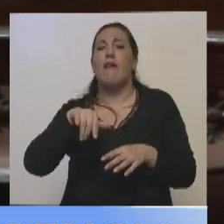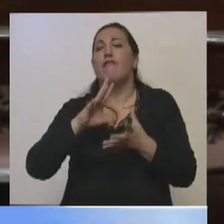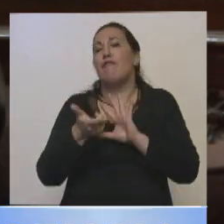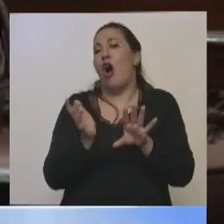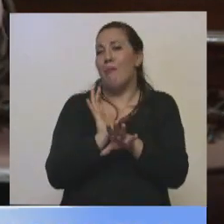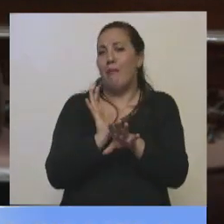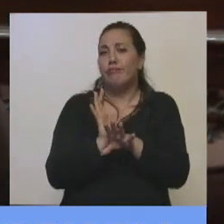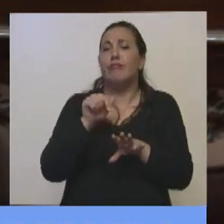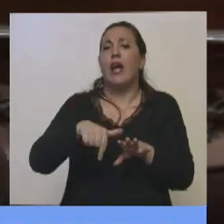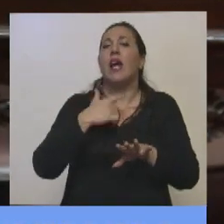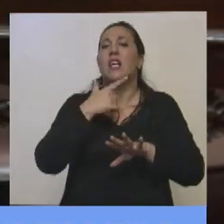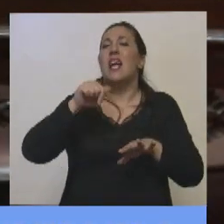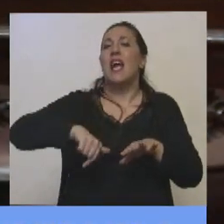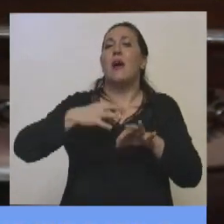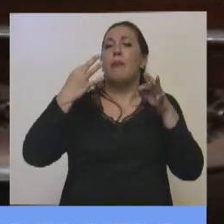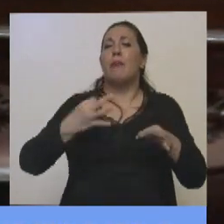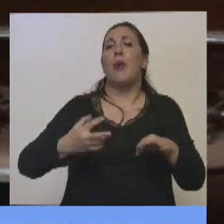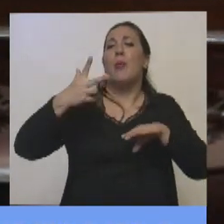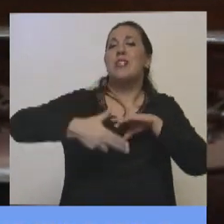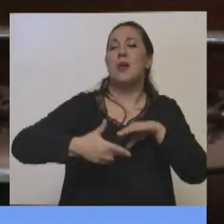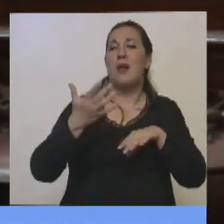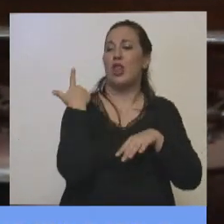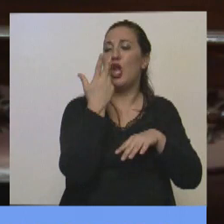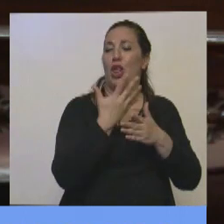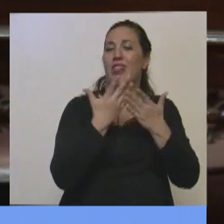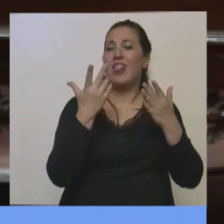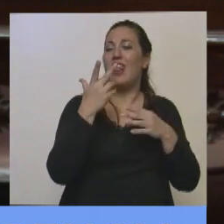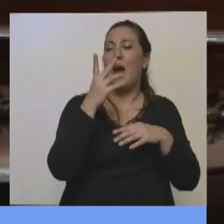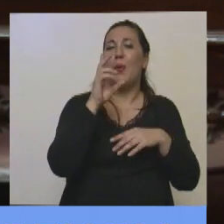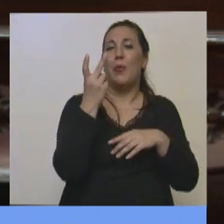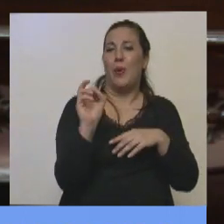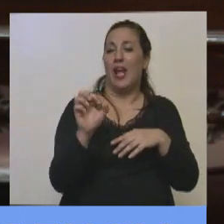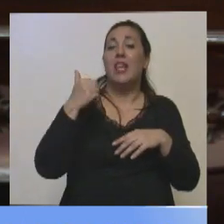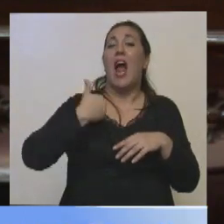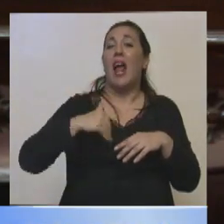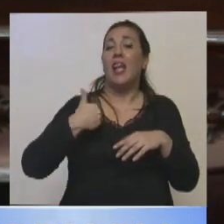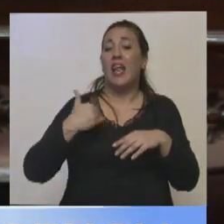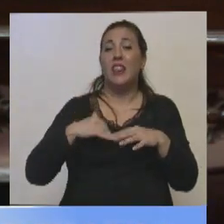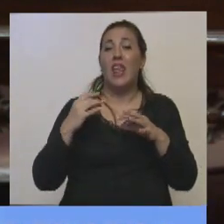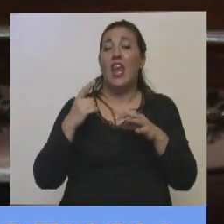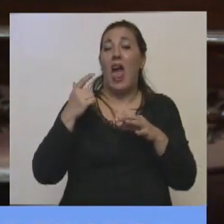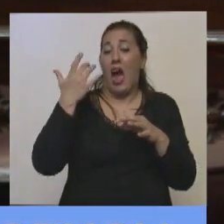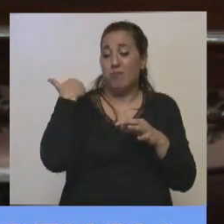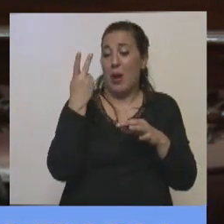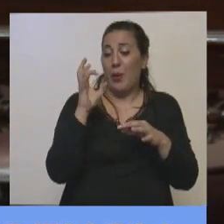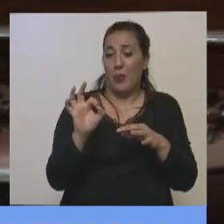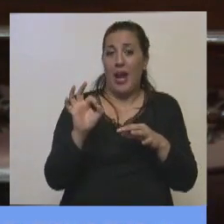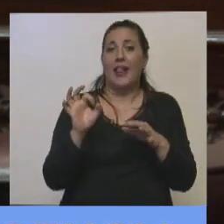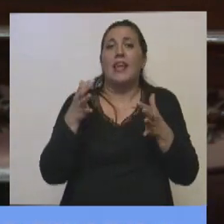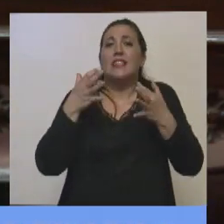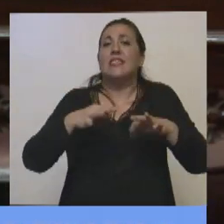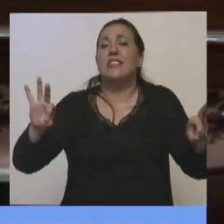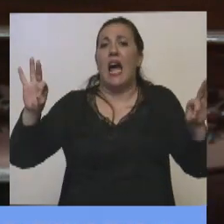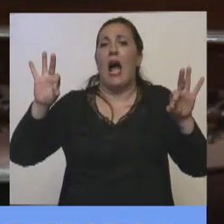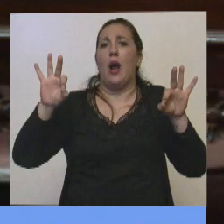con el vencimiento del día 20 pasado como que en argentina llegó al 20 del mes pasado sana y salva y